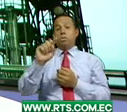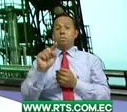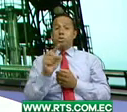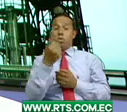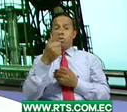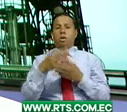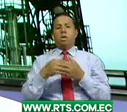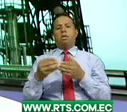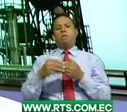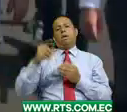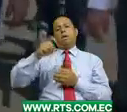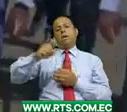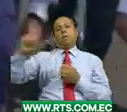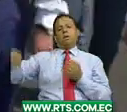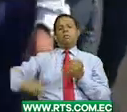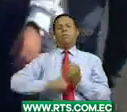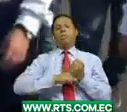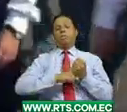$400 millones.